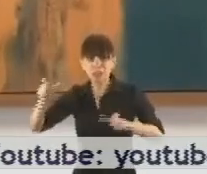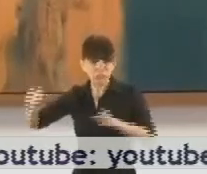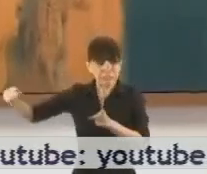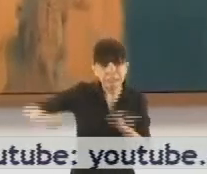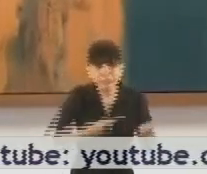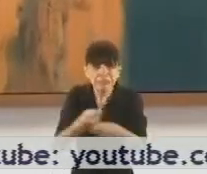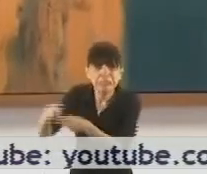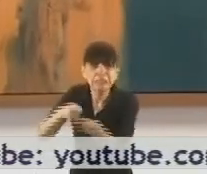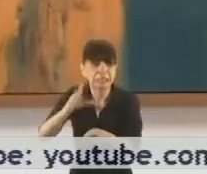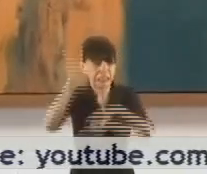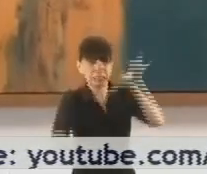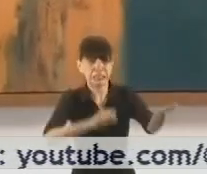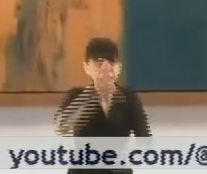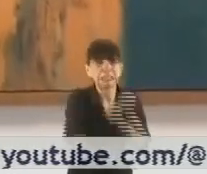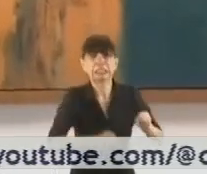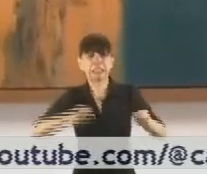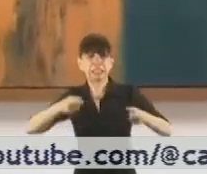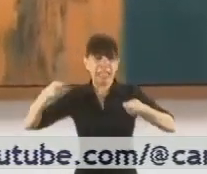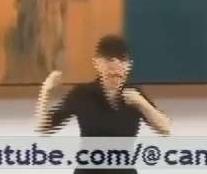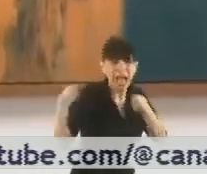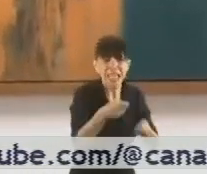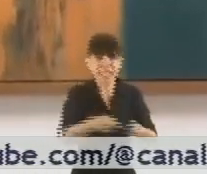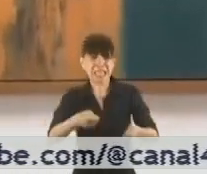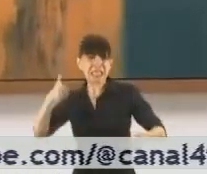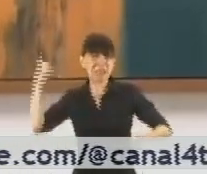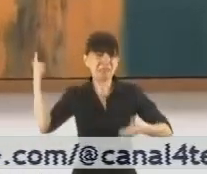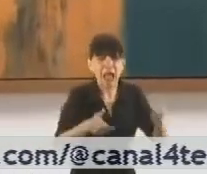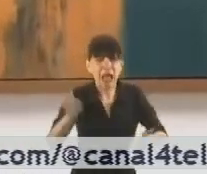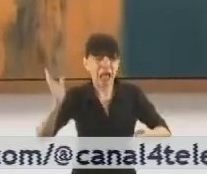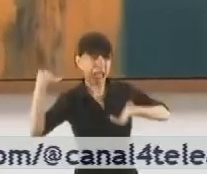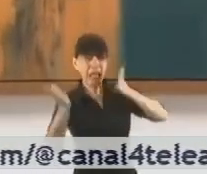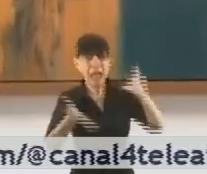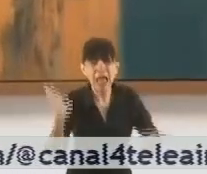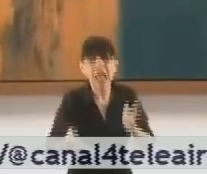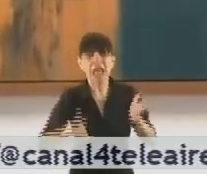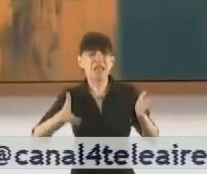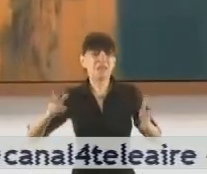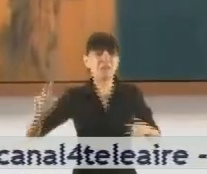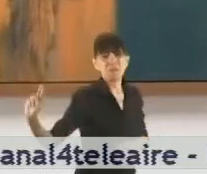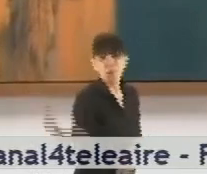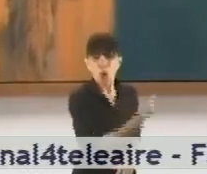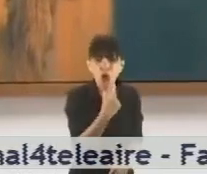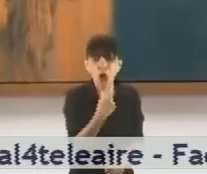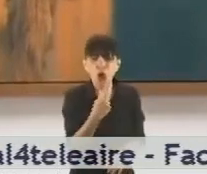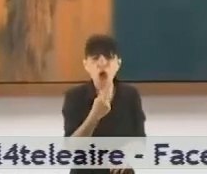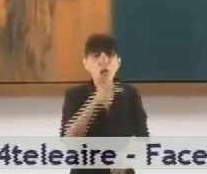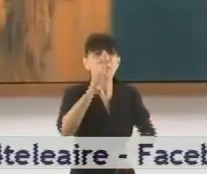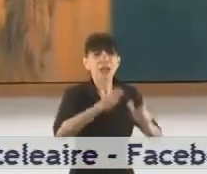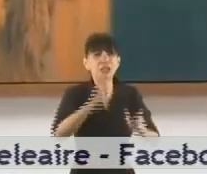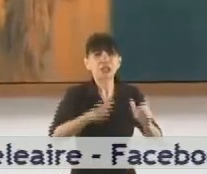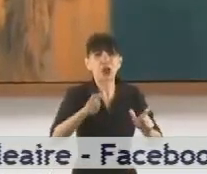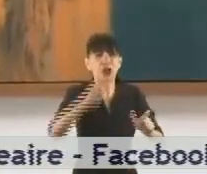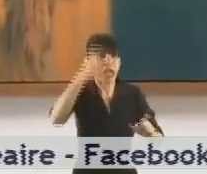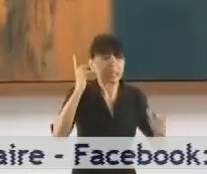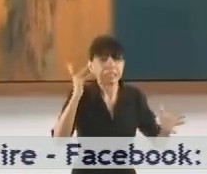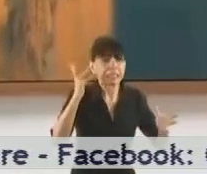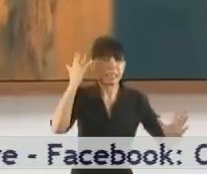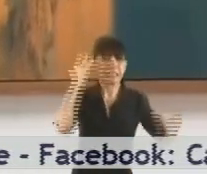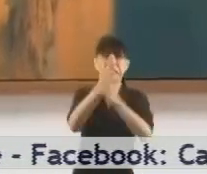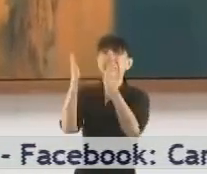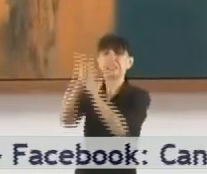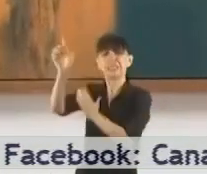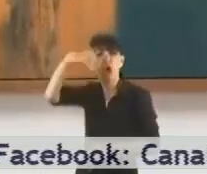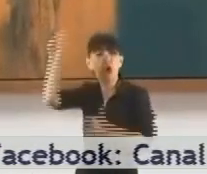torturadas, asesinadas, exiliadas. Tuvieron que escapar de Chile. Más de